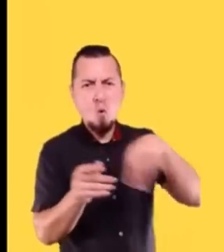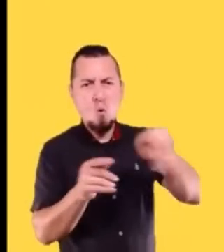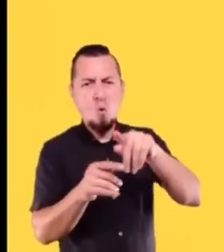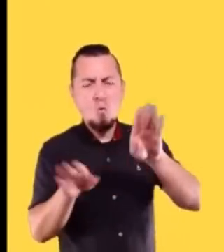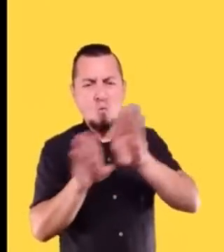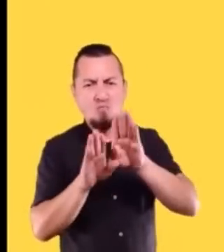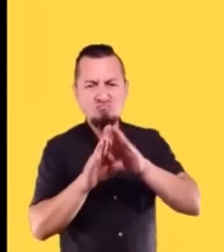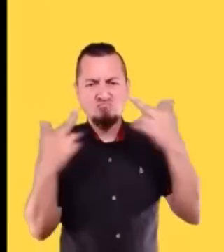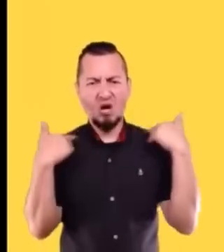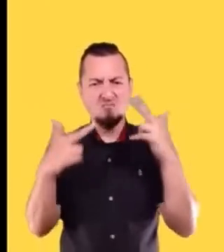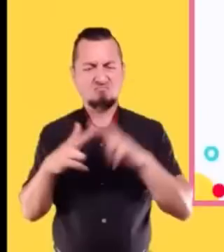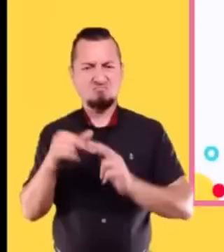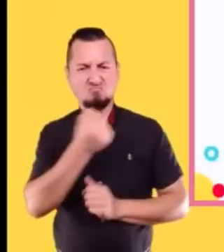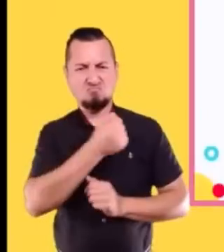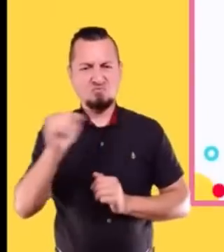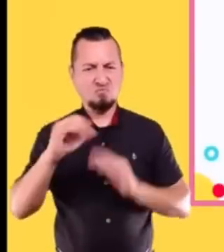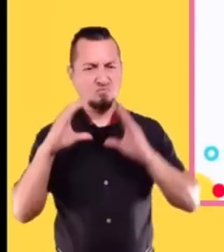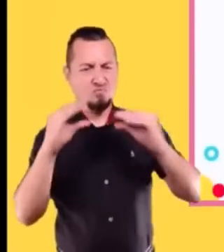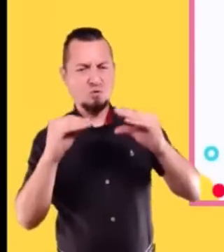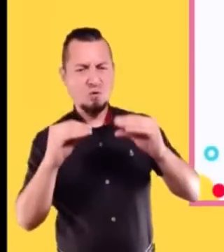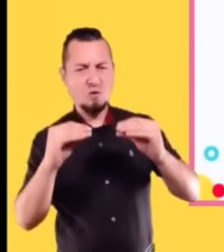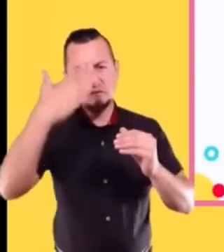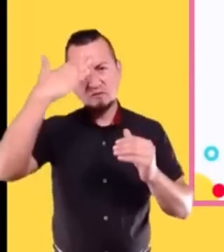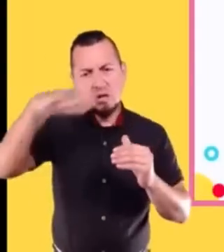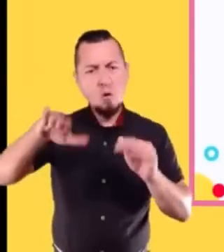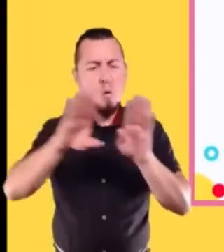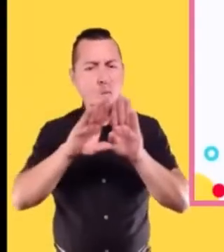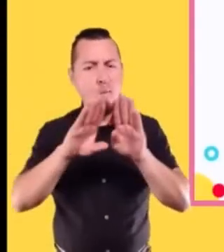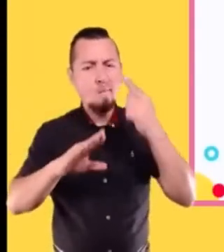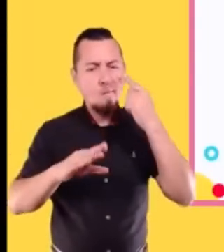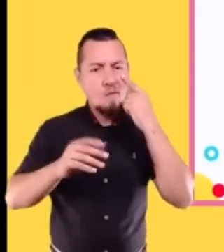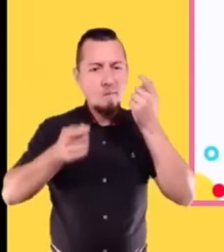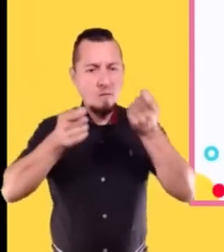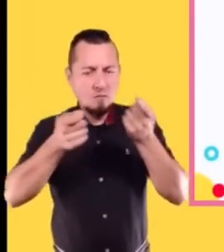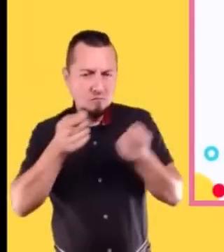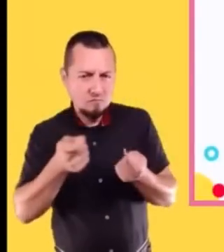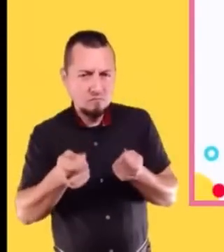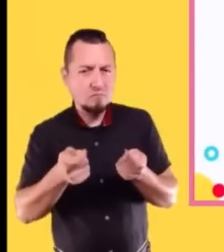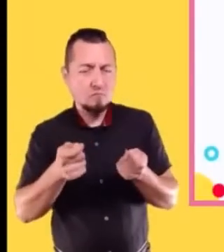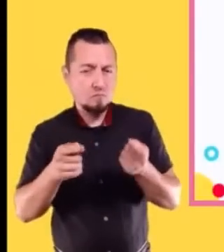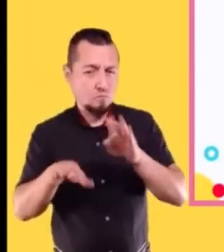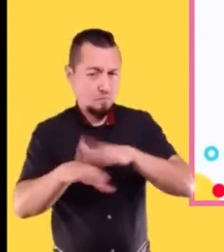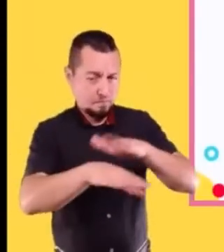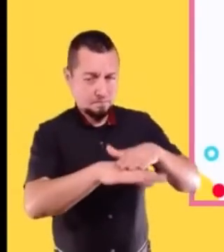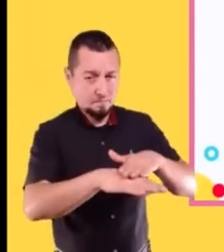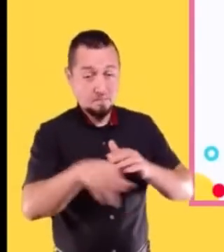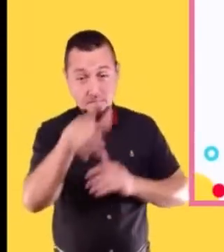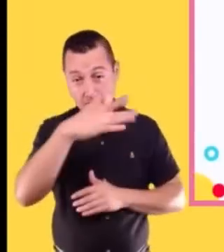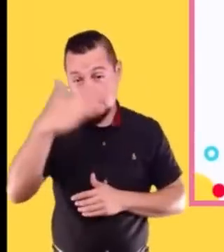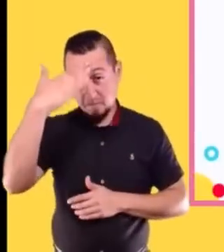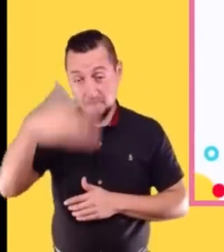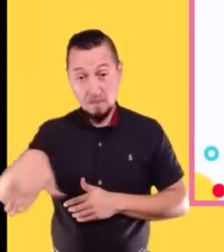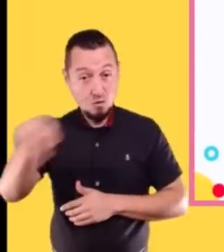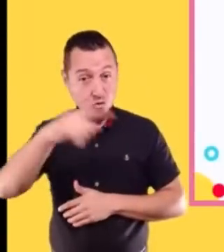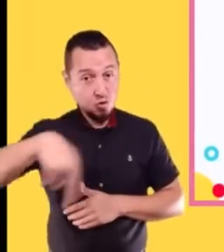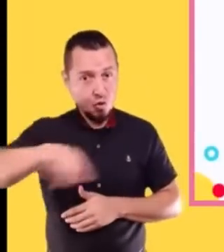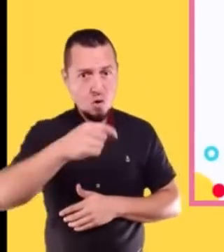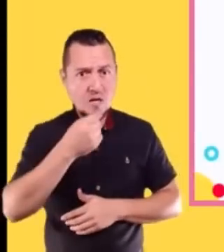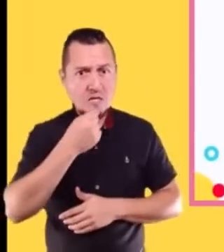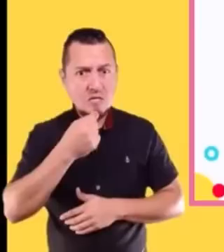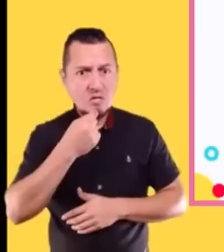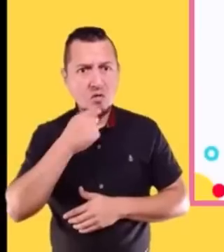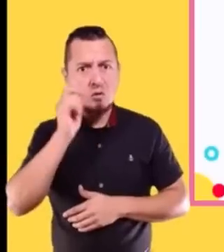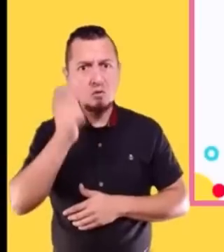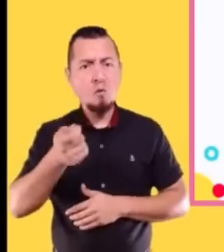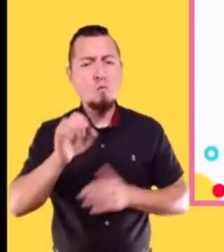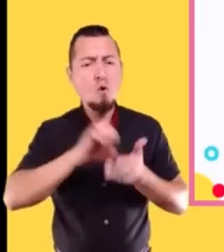en didáctica para que el maestro pueda tener herramientas para difundirlo. Sabemos que no a todos los niños les llega la madurez sexual al mismo tiempo, por